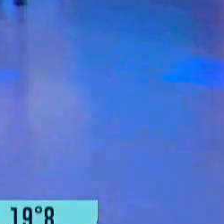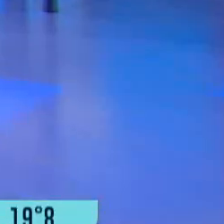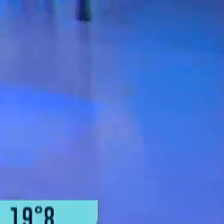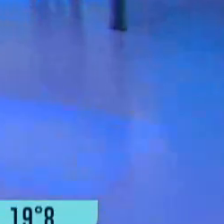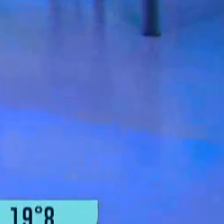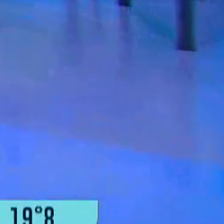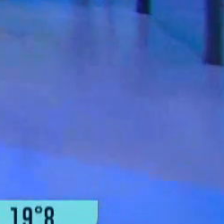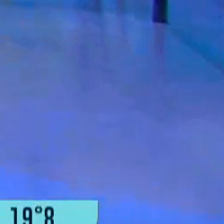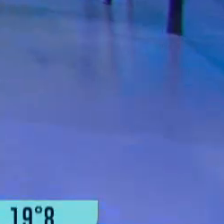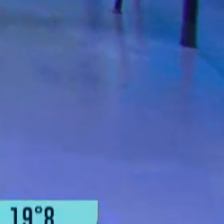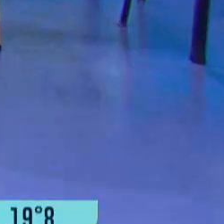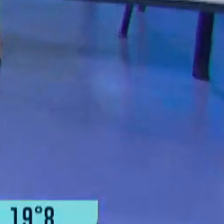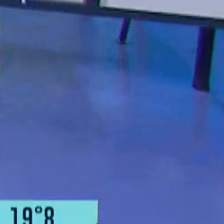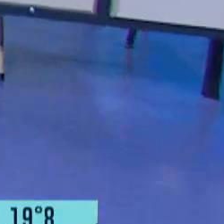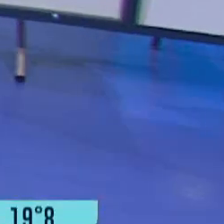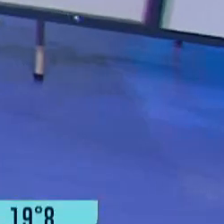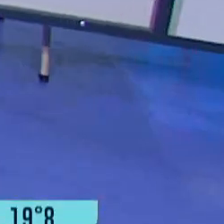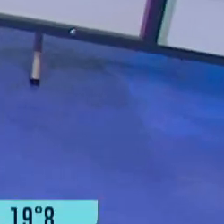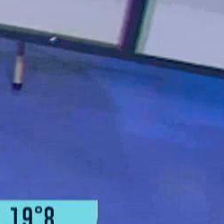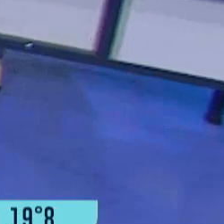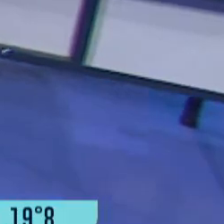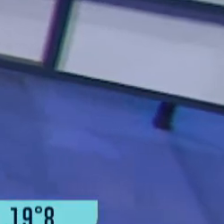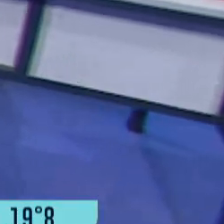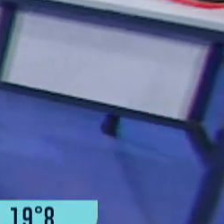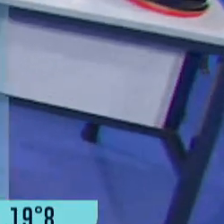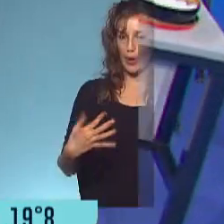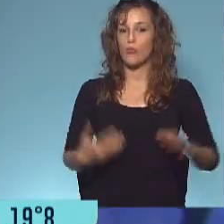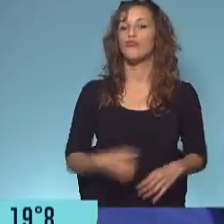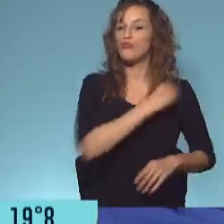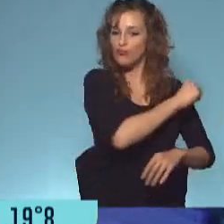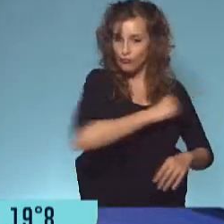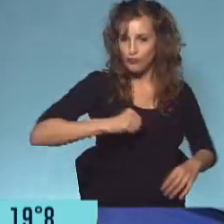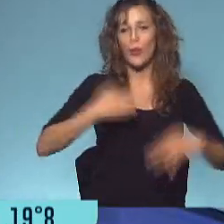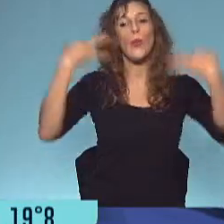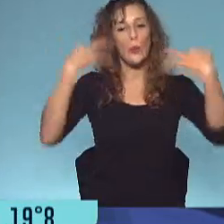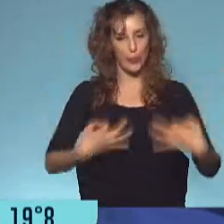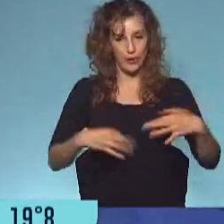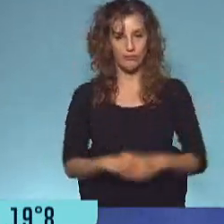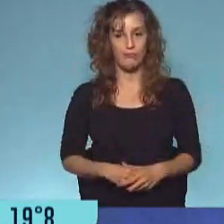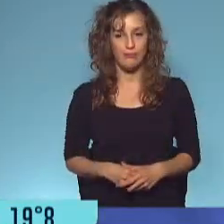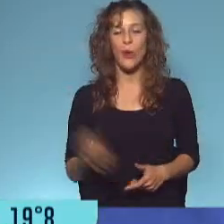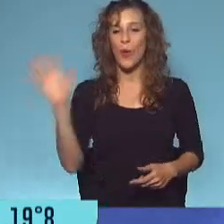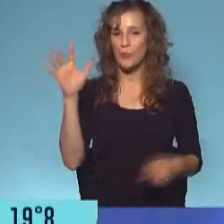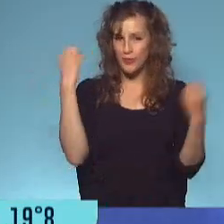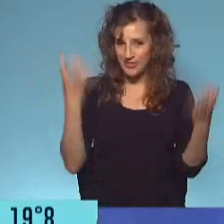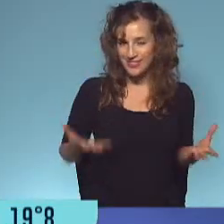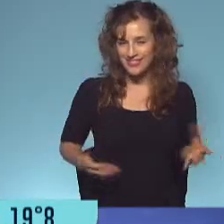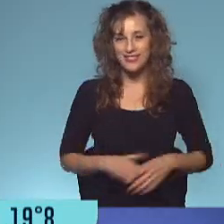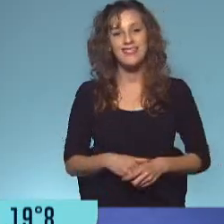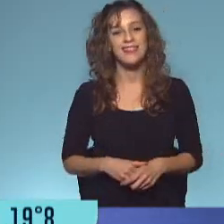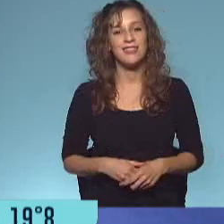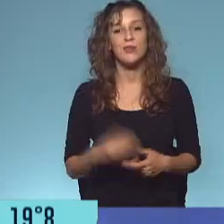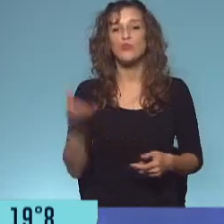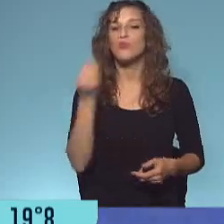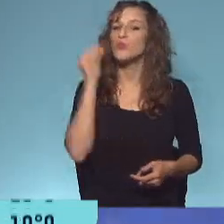Yeah. ¡Oso! No, no, no, no. Vamos a hacerlo bien. Vamos a ver. Sí. ¡Coma! ¿Y? Tira el beso, tira